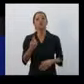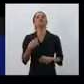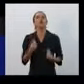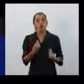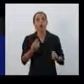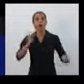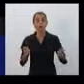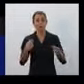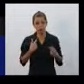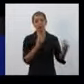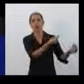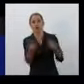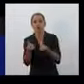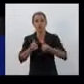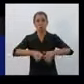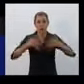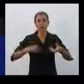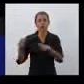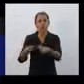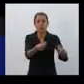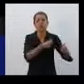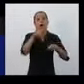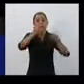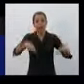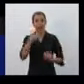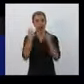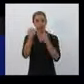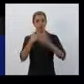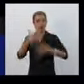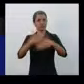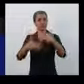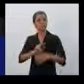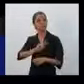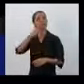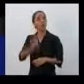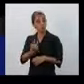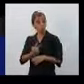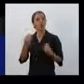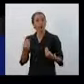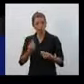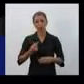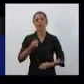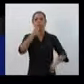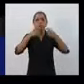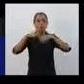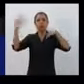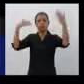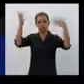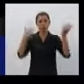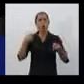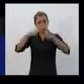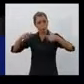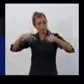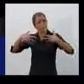consumos para que la economía vuelva a funcionar lo segundo es ayudar a que las exportaciones crezcan porque necesitamos dólares